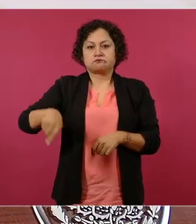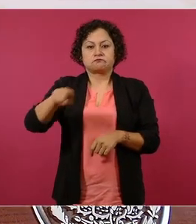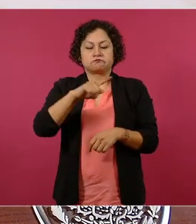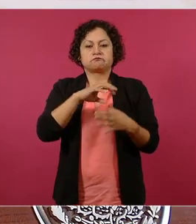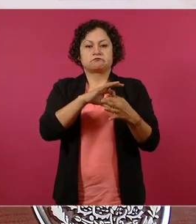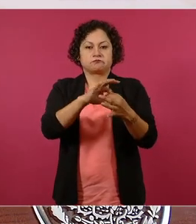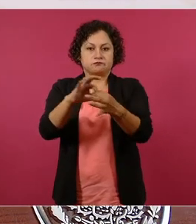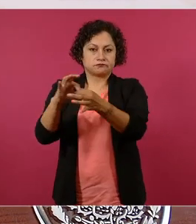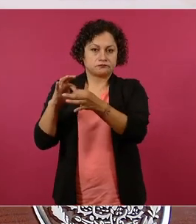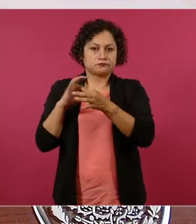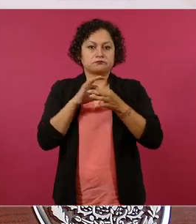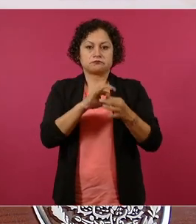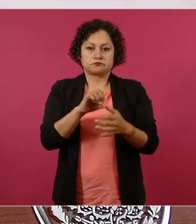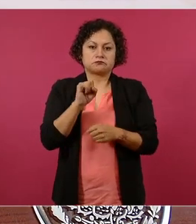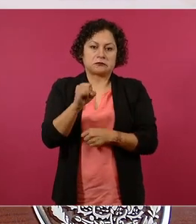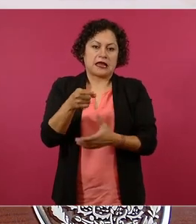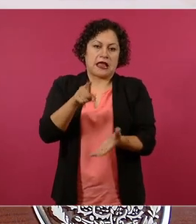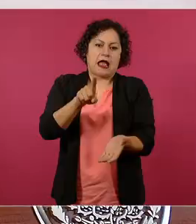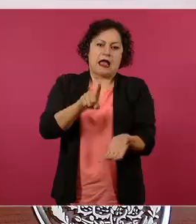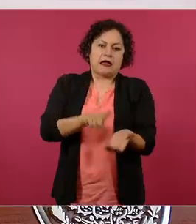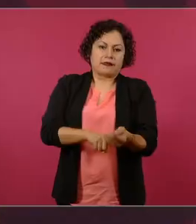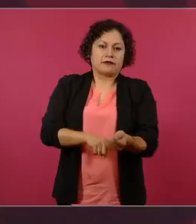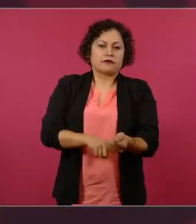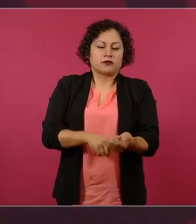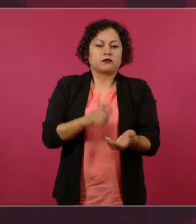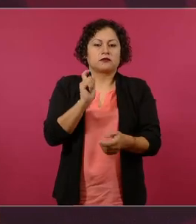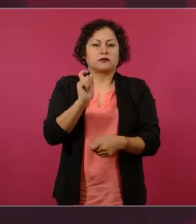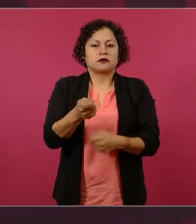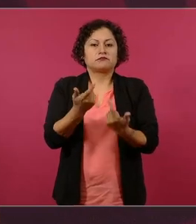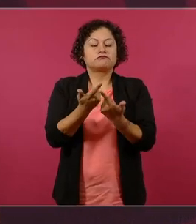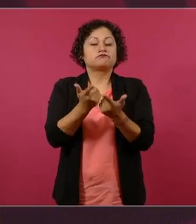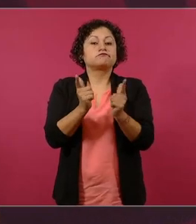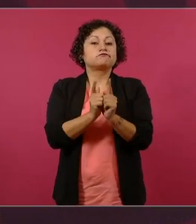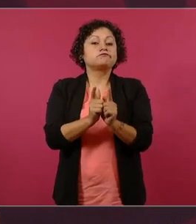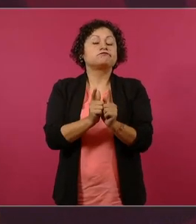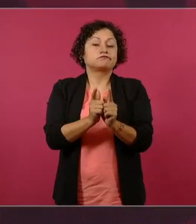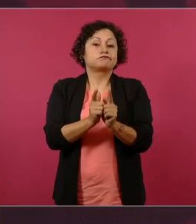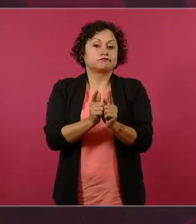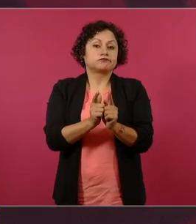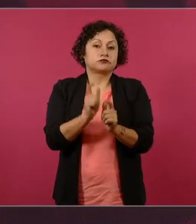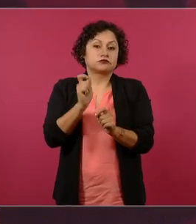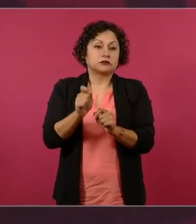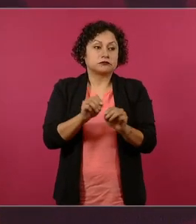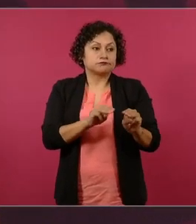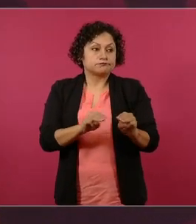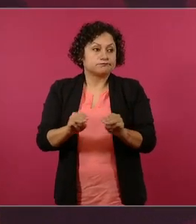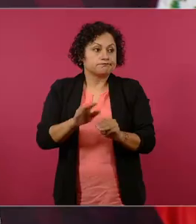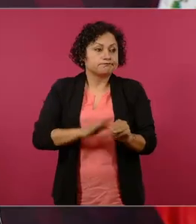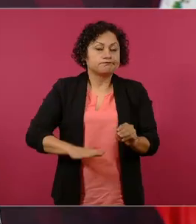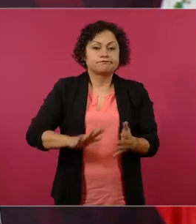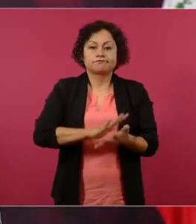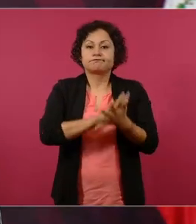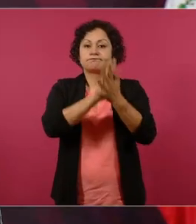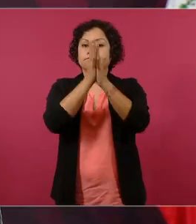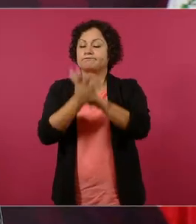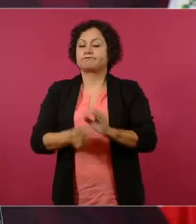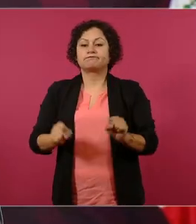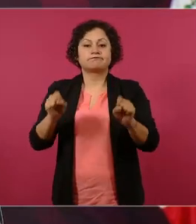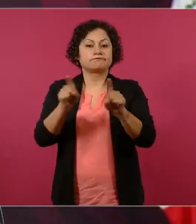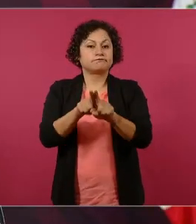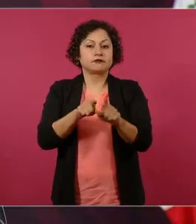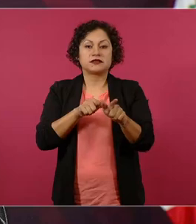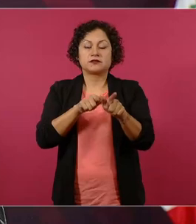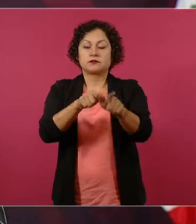en el movimiento y eso fue lo que sucedió nos